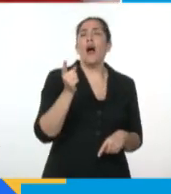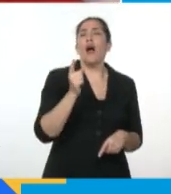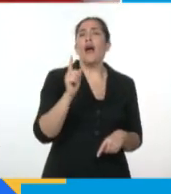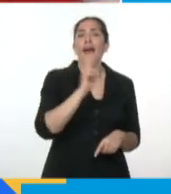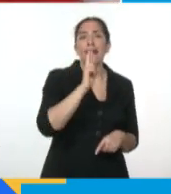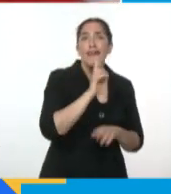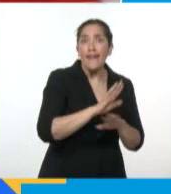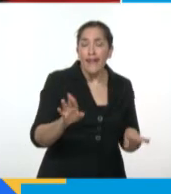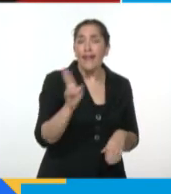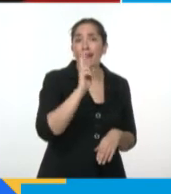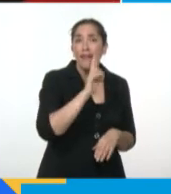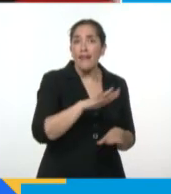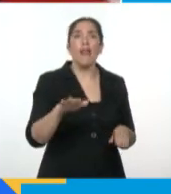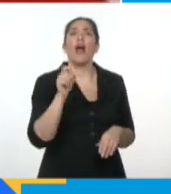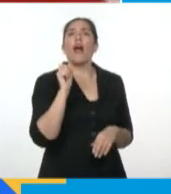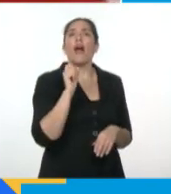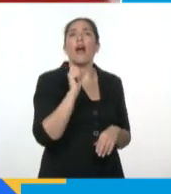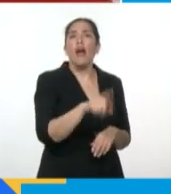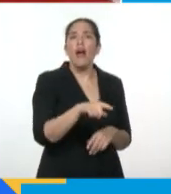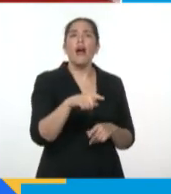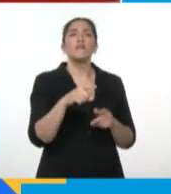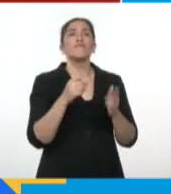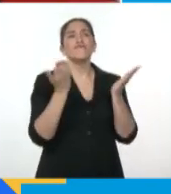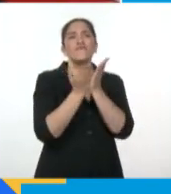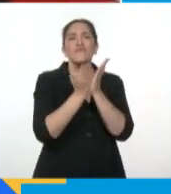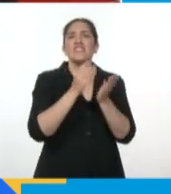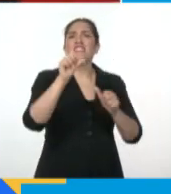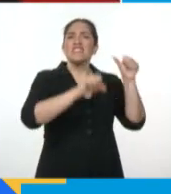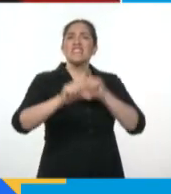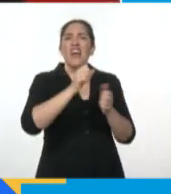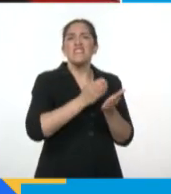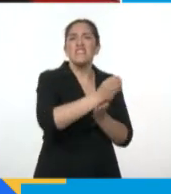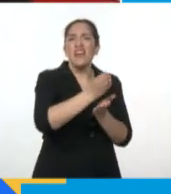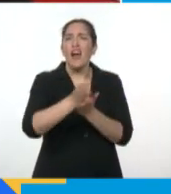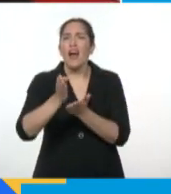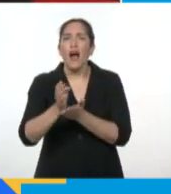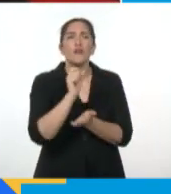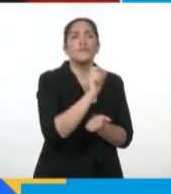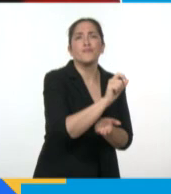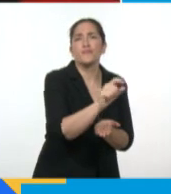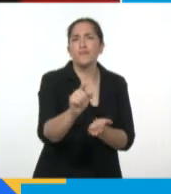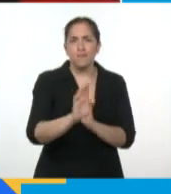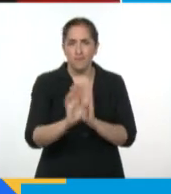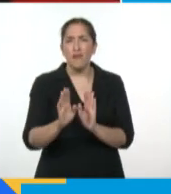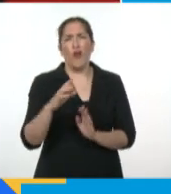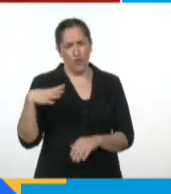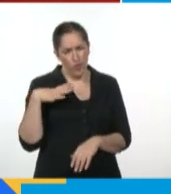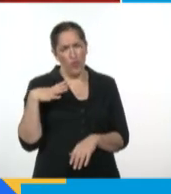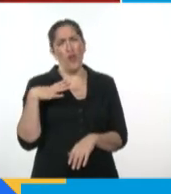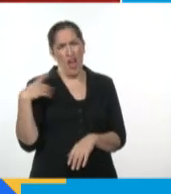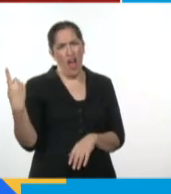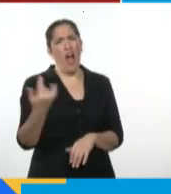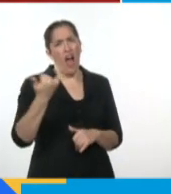efectivamente desempeñarse en determinados repertorios científicos. Todavía hay enorme depósito respecto de